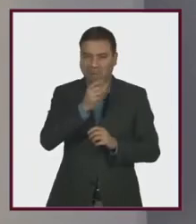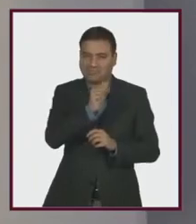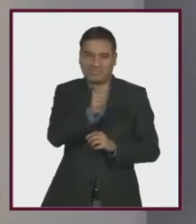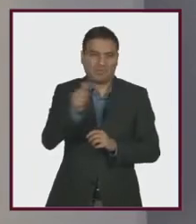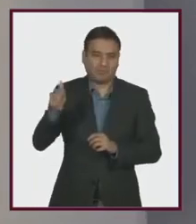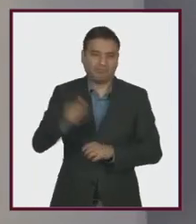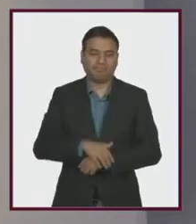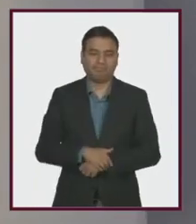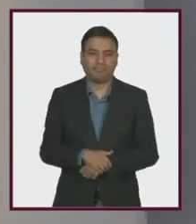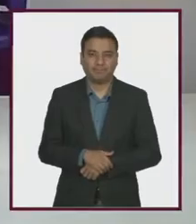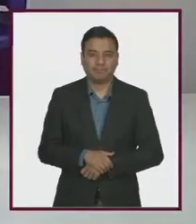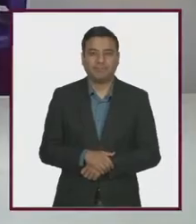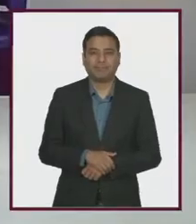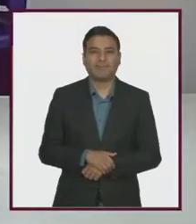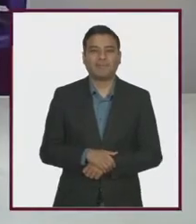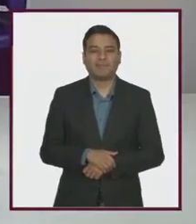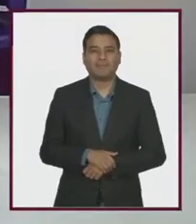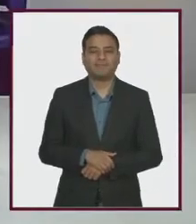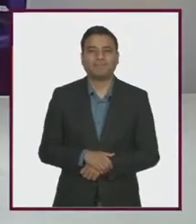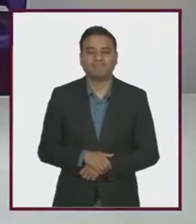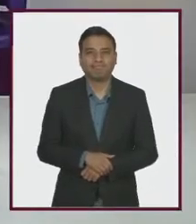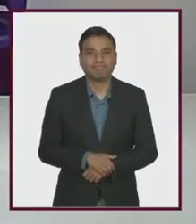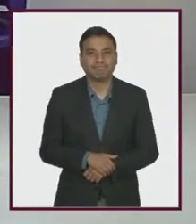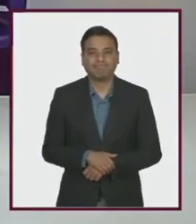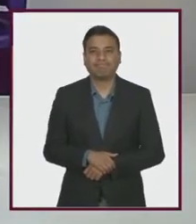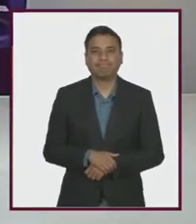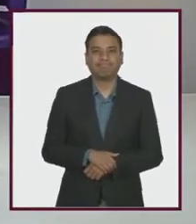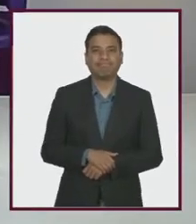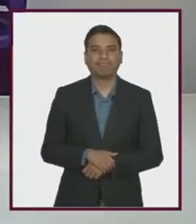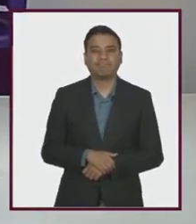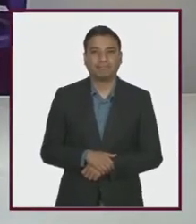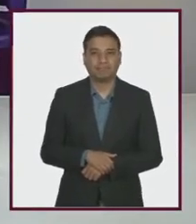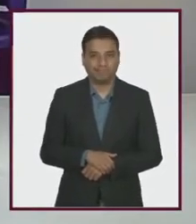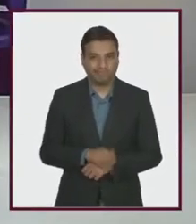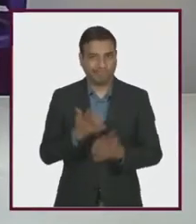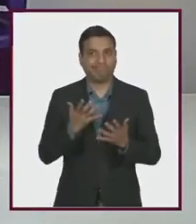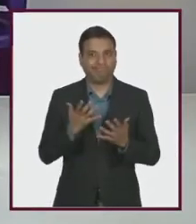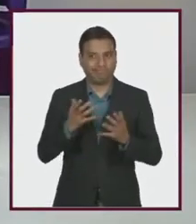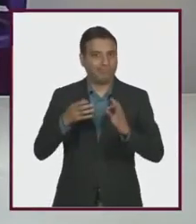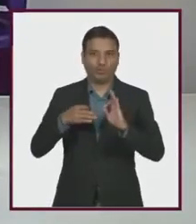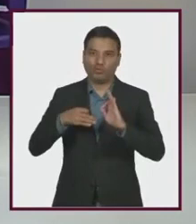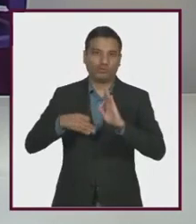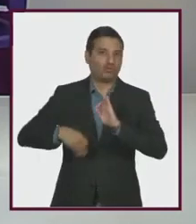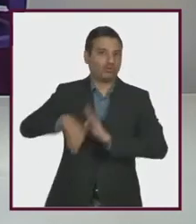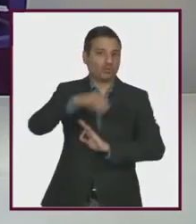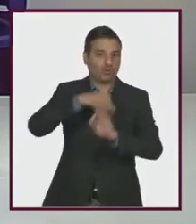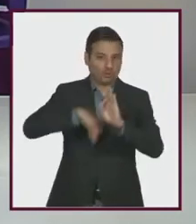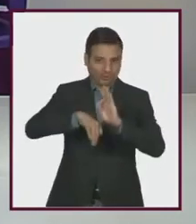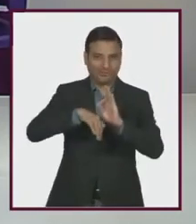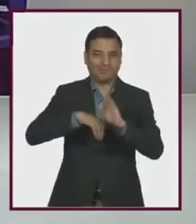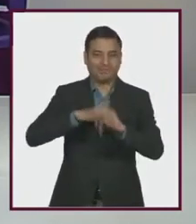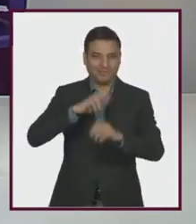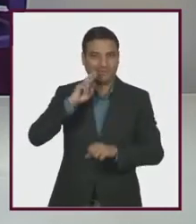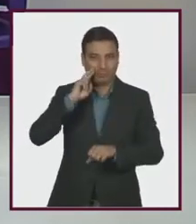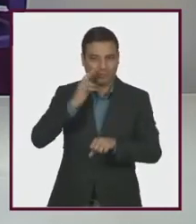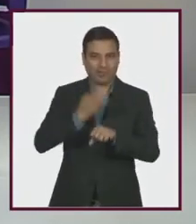Bueno, sí que es todo una responsabilidad compartida, doctora Paulina Vázquez, para estar atentos a lo que